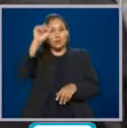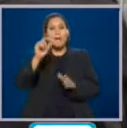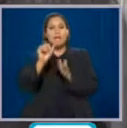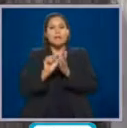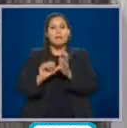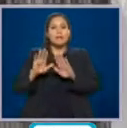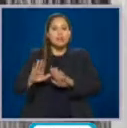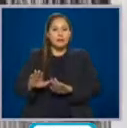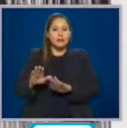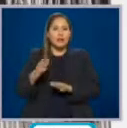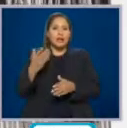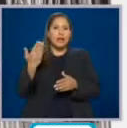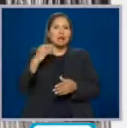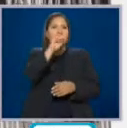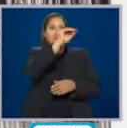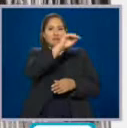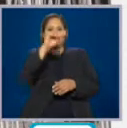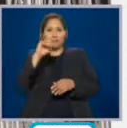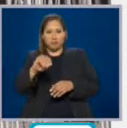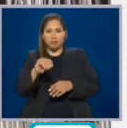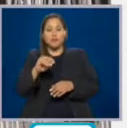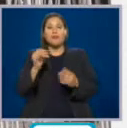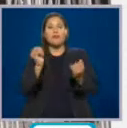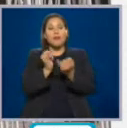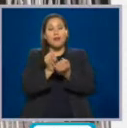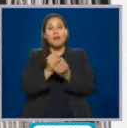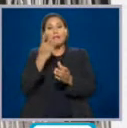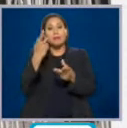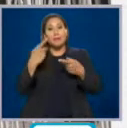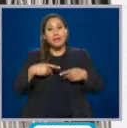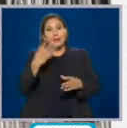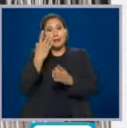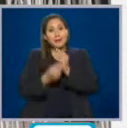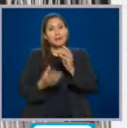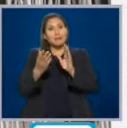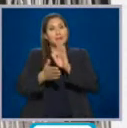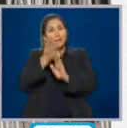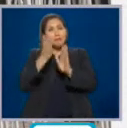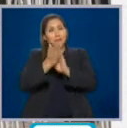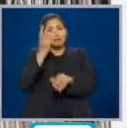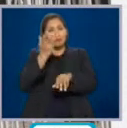en México, y con migrantes centroamericanos que se alojan en